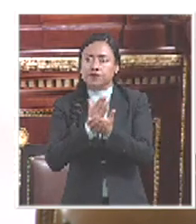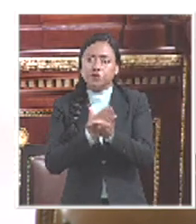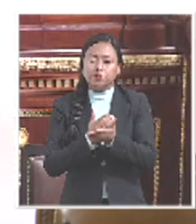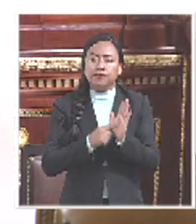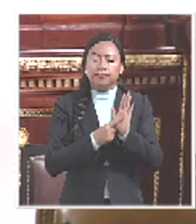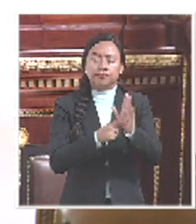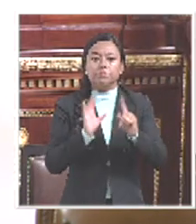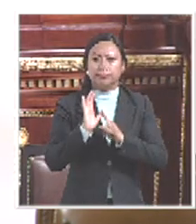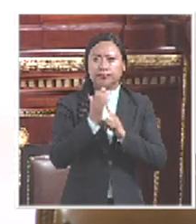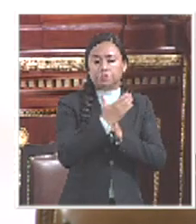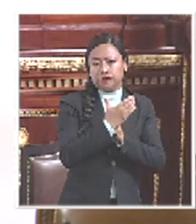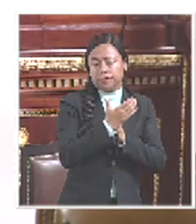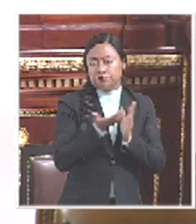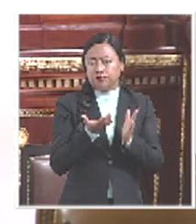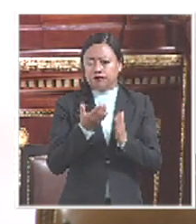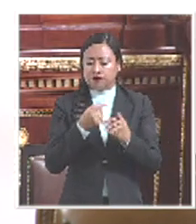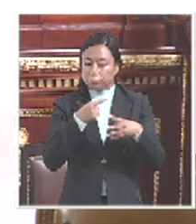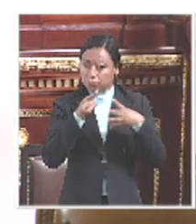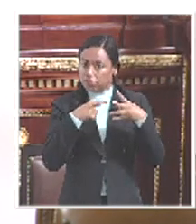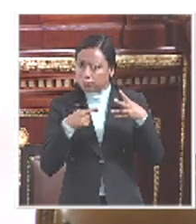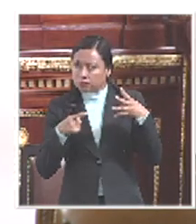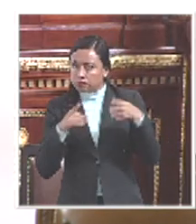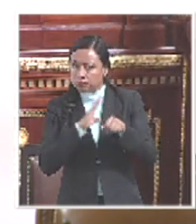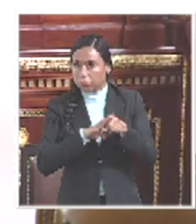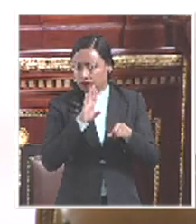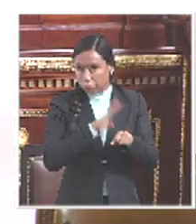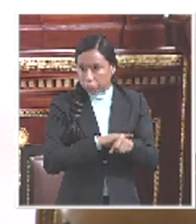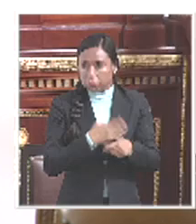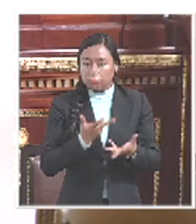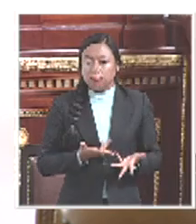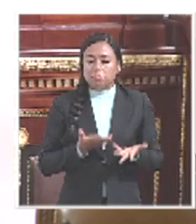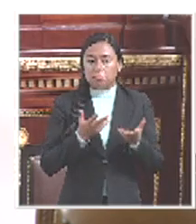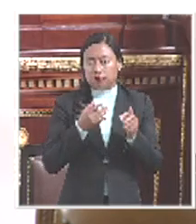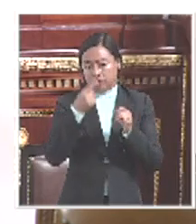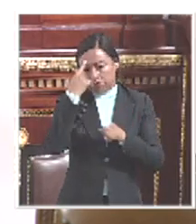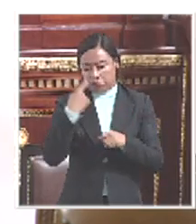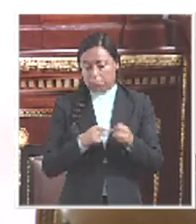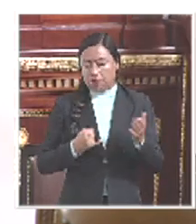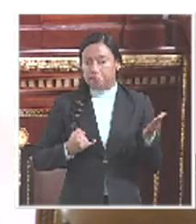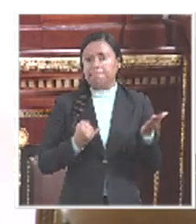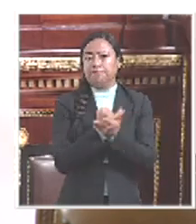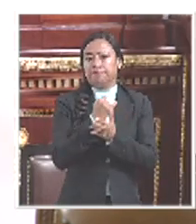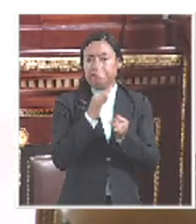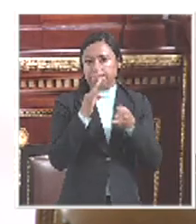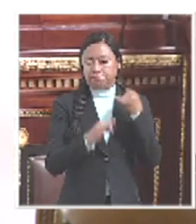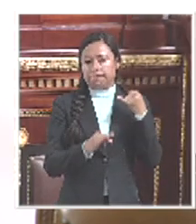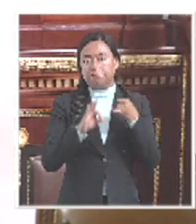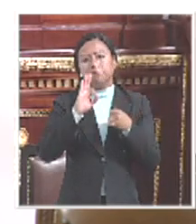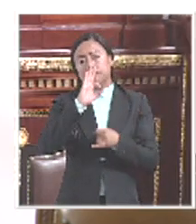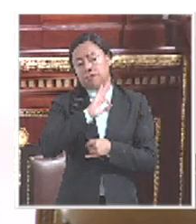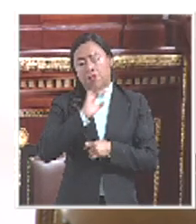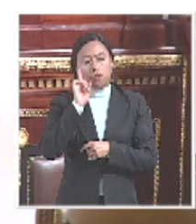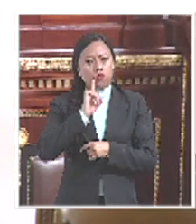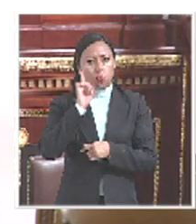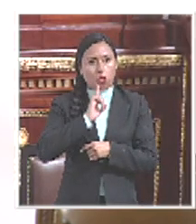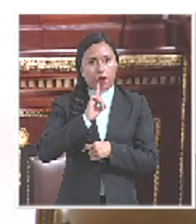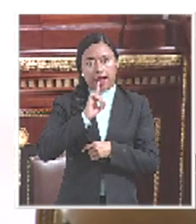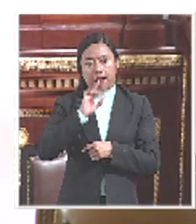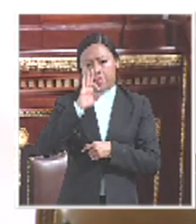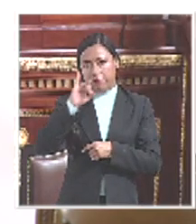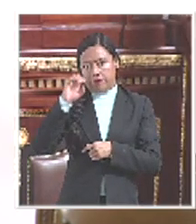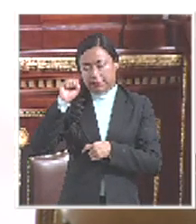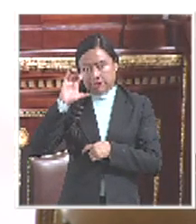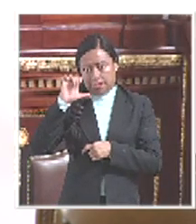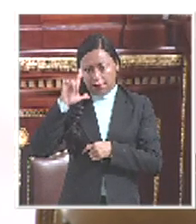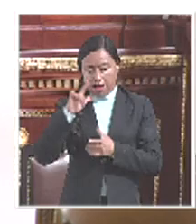Comisión de Evaluación para la decisión que determine, en última instancia, la fiscal de la Ciudad de México. De igual modo,